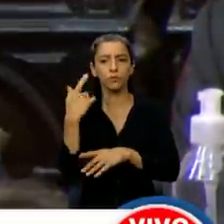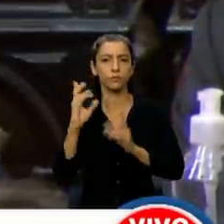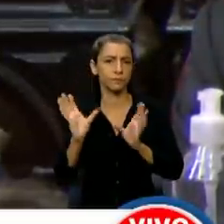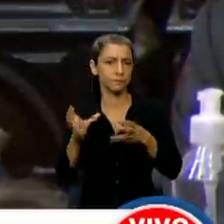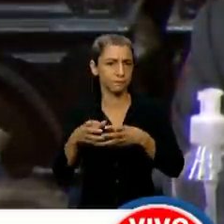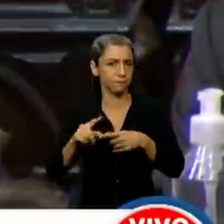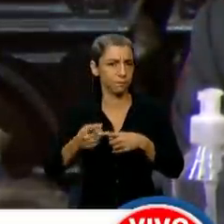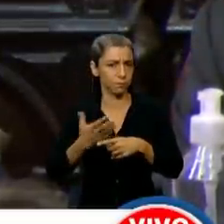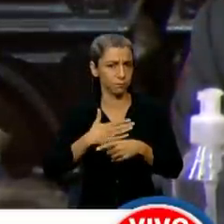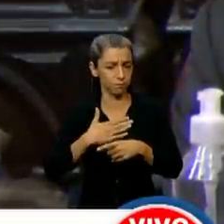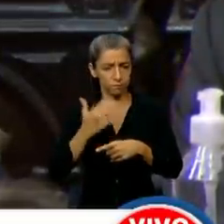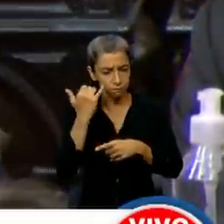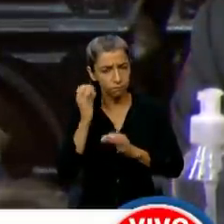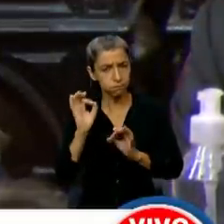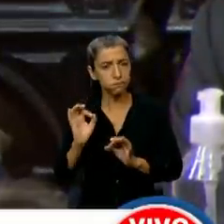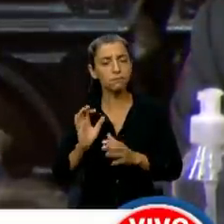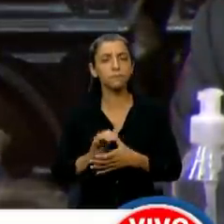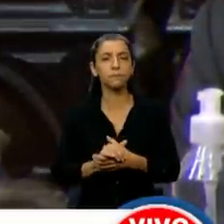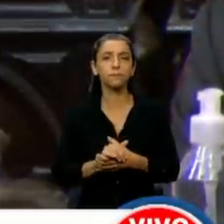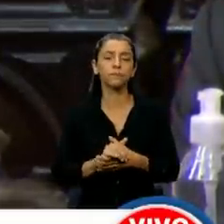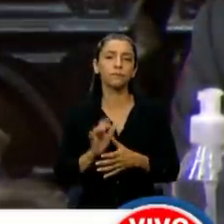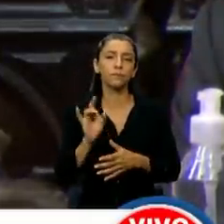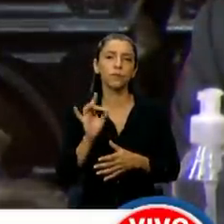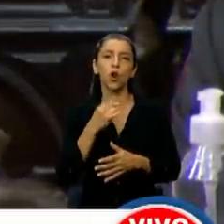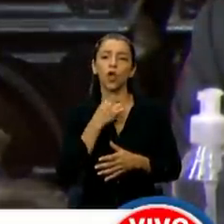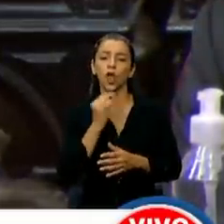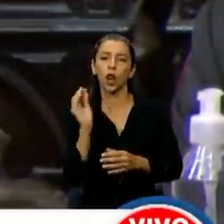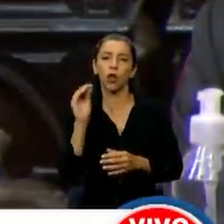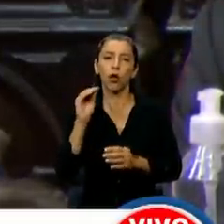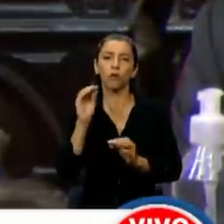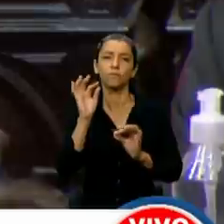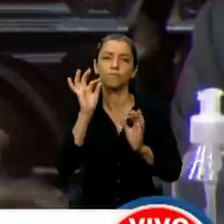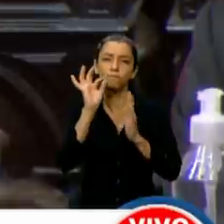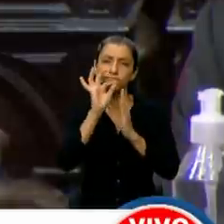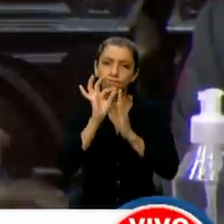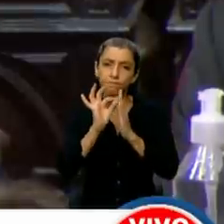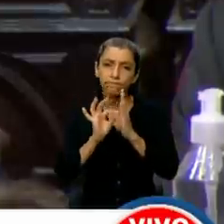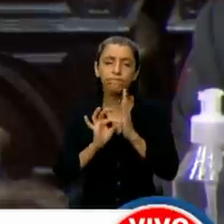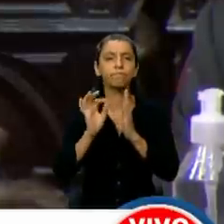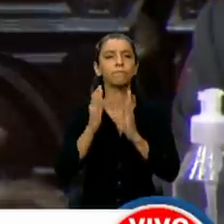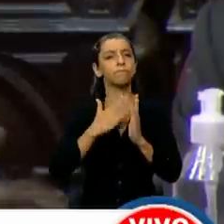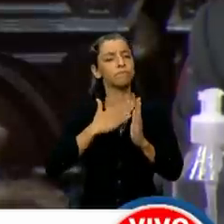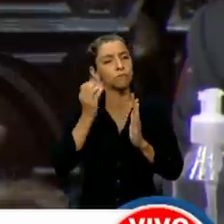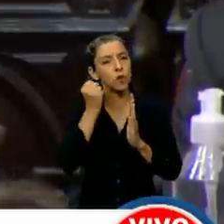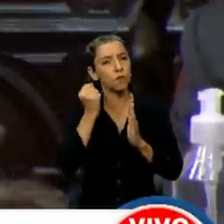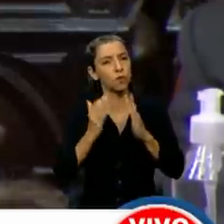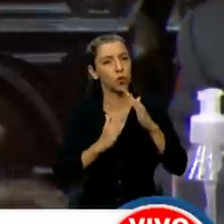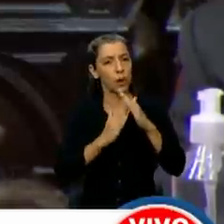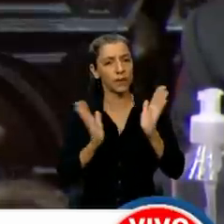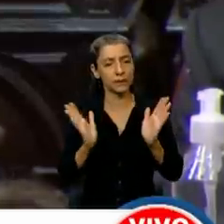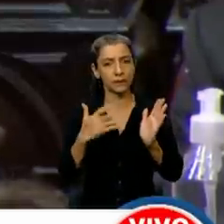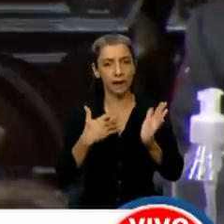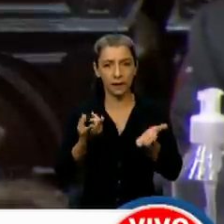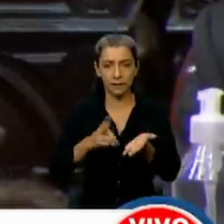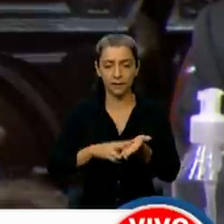nuestro bloque quisiera remarcar algunos aspectos que me parecen fundamentales sabemos que estamos